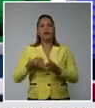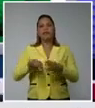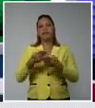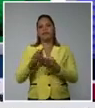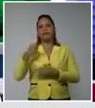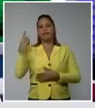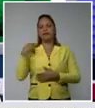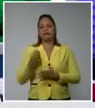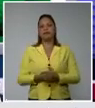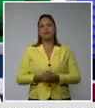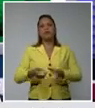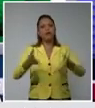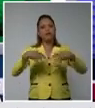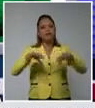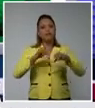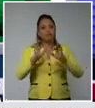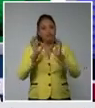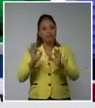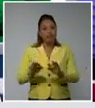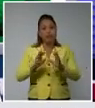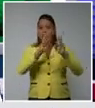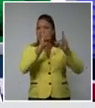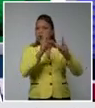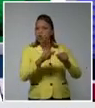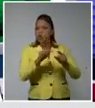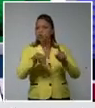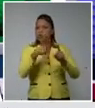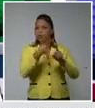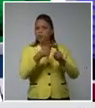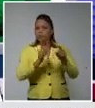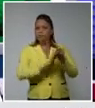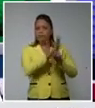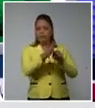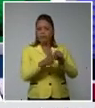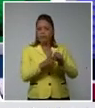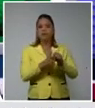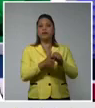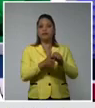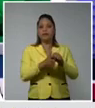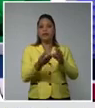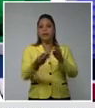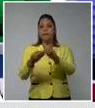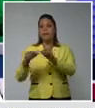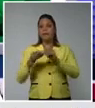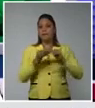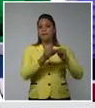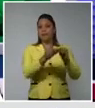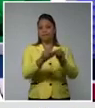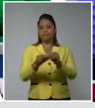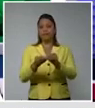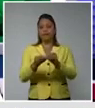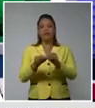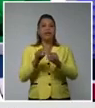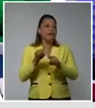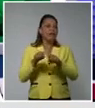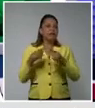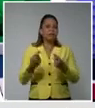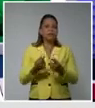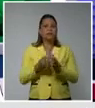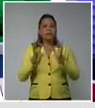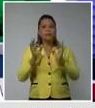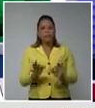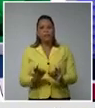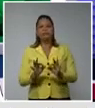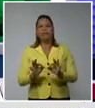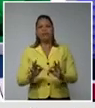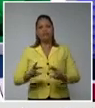este comportamiento ayer del número de casos confirmados de transmisión autóctona, que son los que inciden